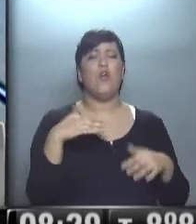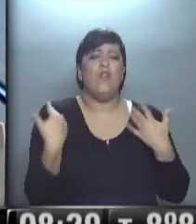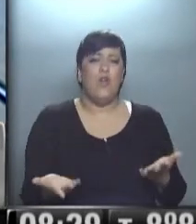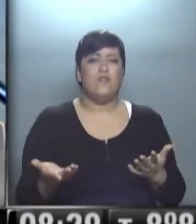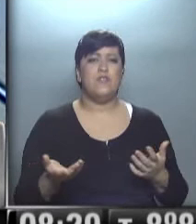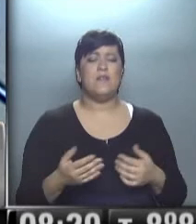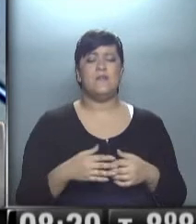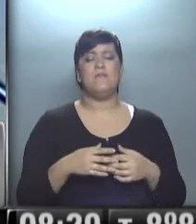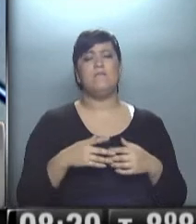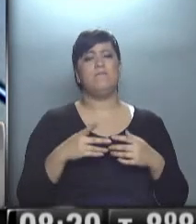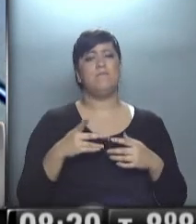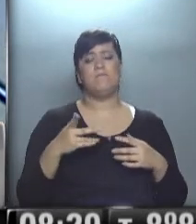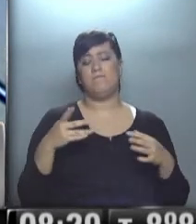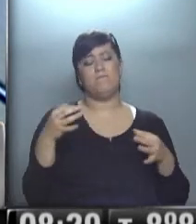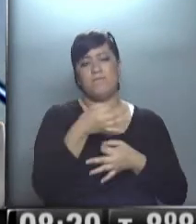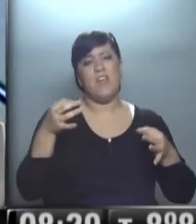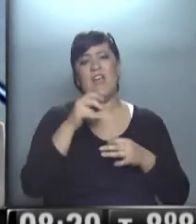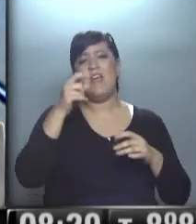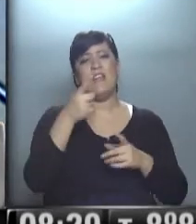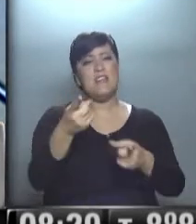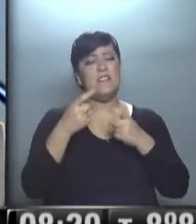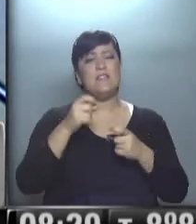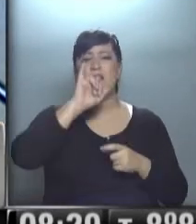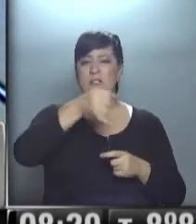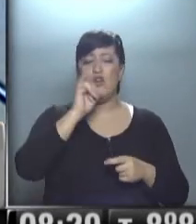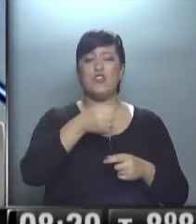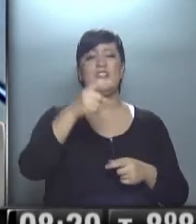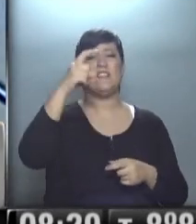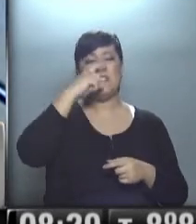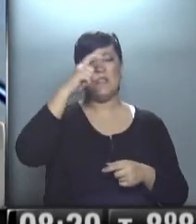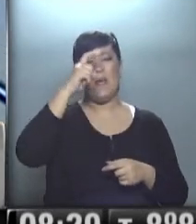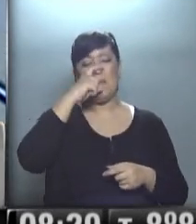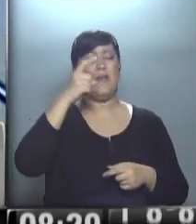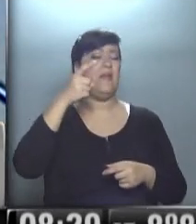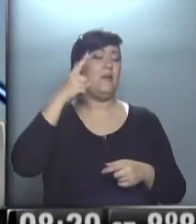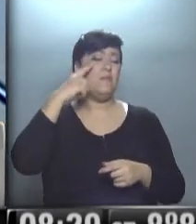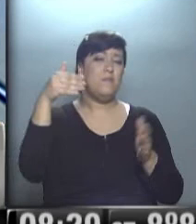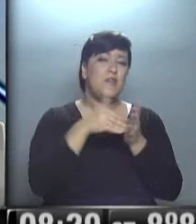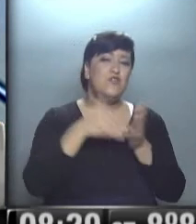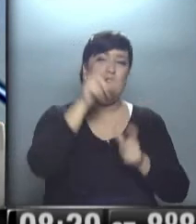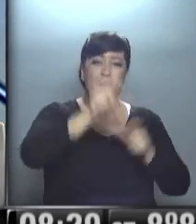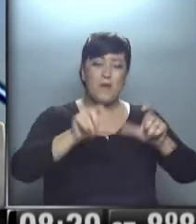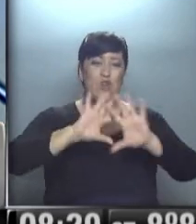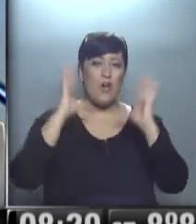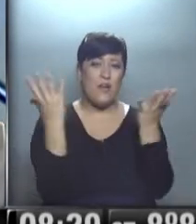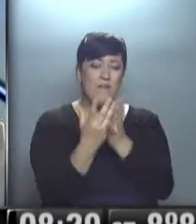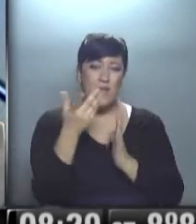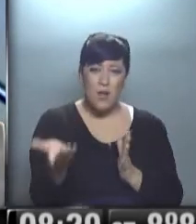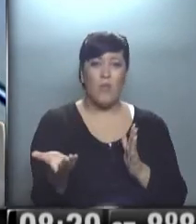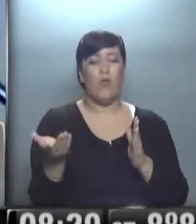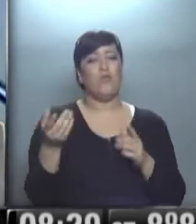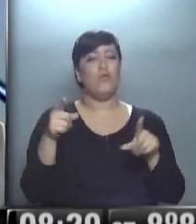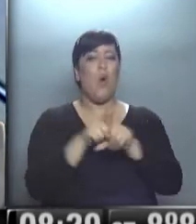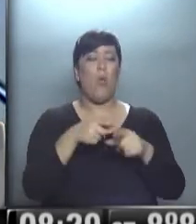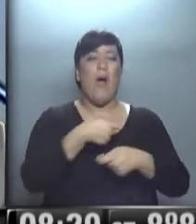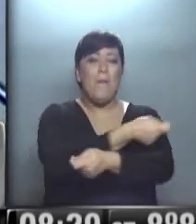lo que es absolutamente imprescindible pensar que los 7.000 millones de seres humanos en el planeta no tienen una distribución equitativa de los